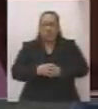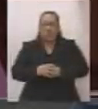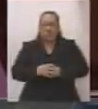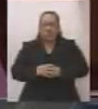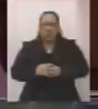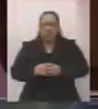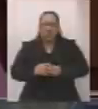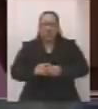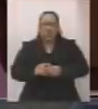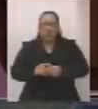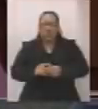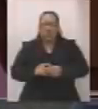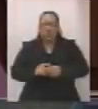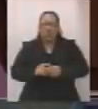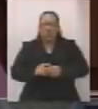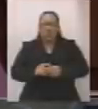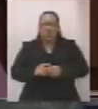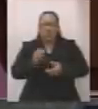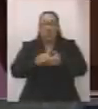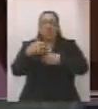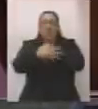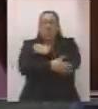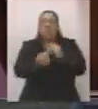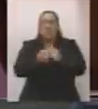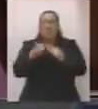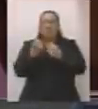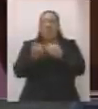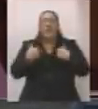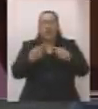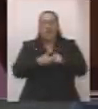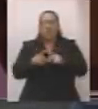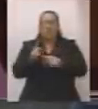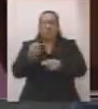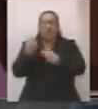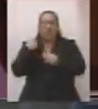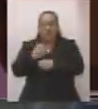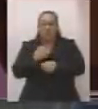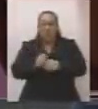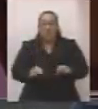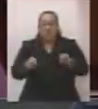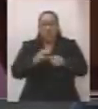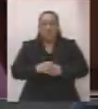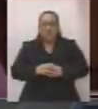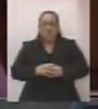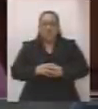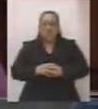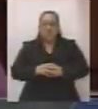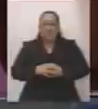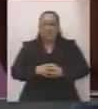menos favorecidas, digamos, en una sociedad, tiene también un papel fundamental en el